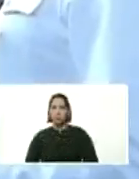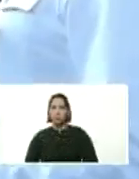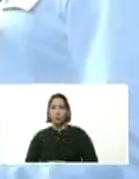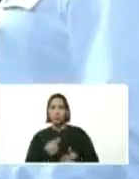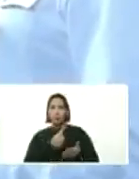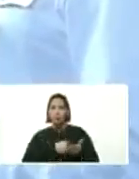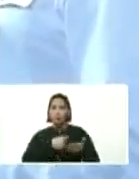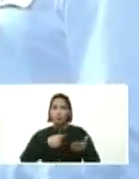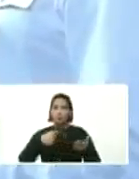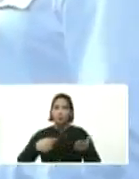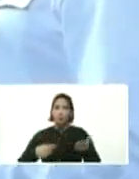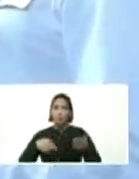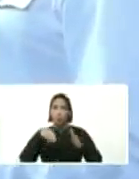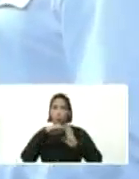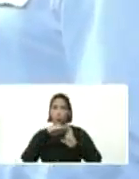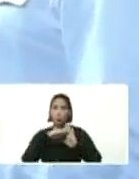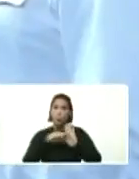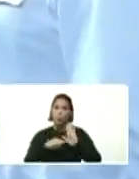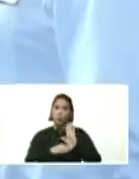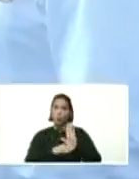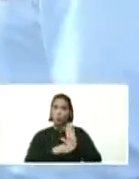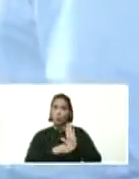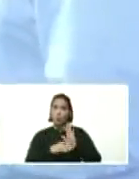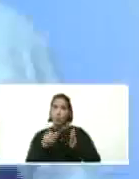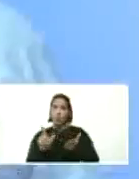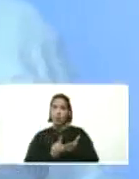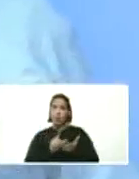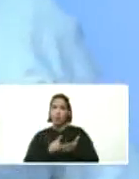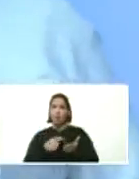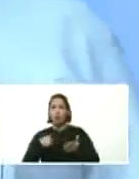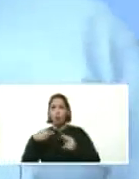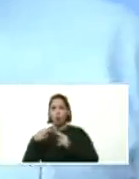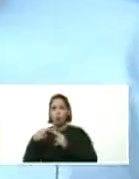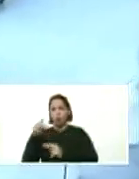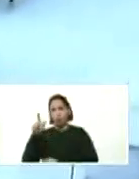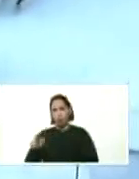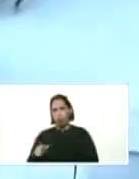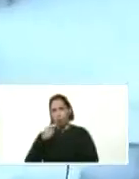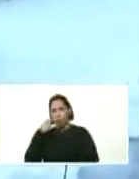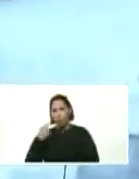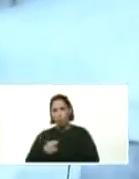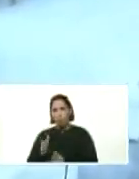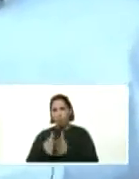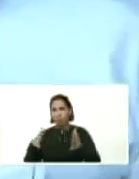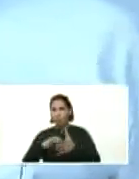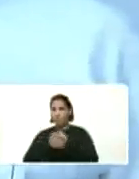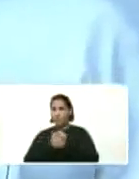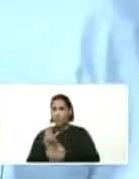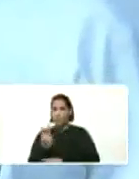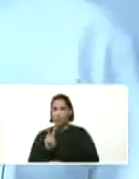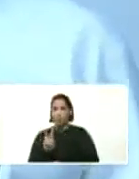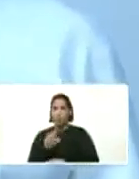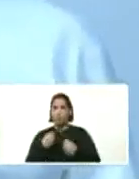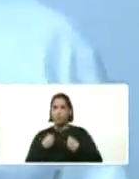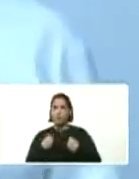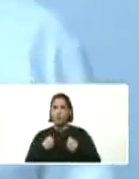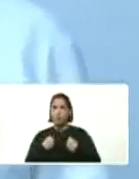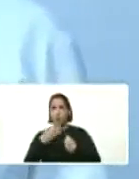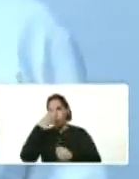se escribió un prólogo para esta edición. Yo conocí de Carlos Aponte, de un gran amigo venezolano que vivía en